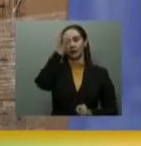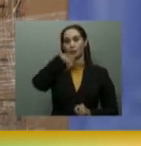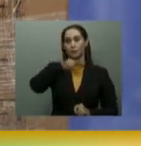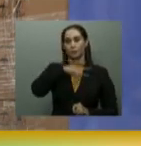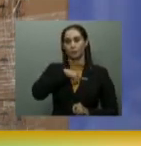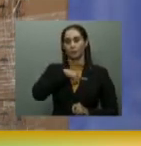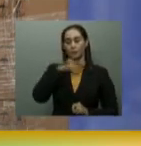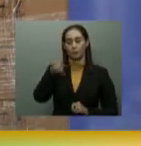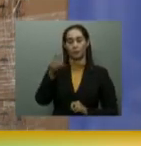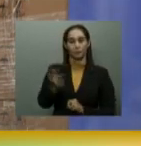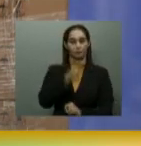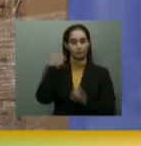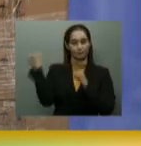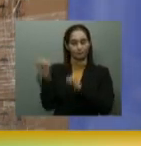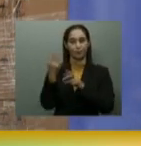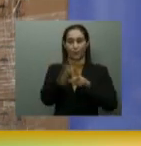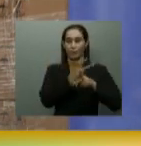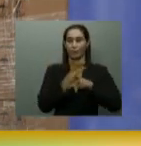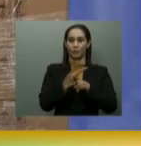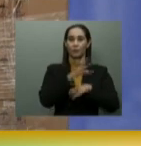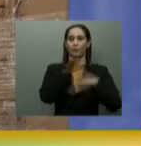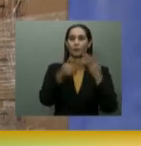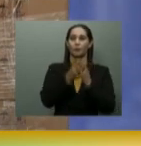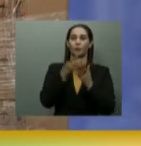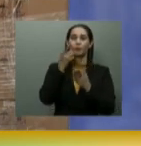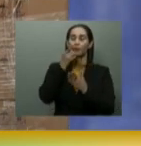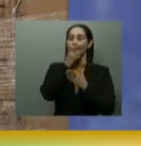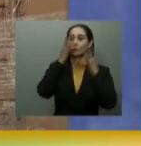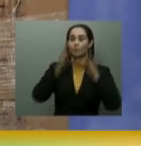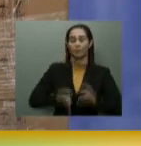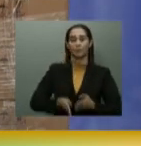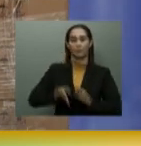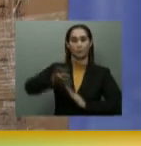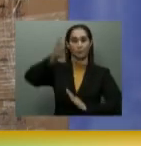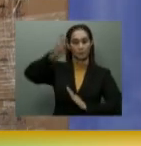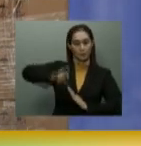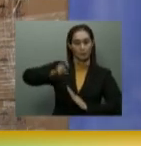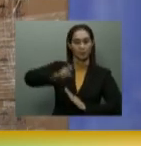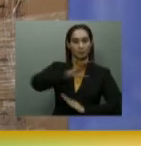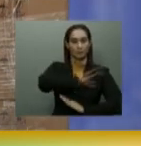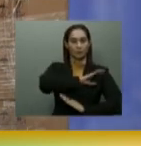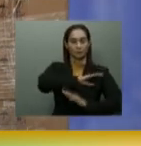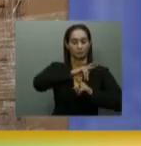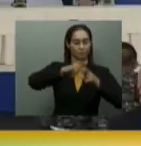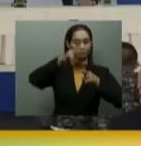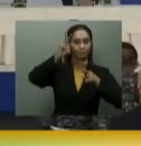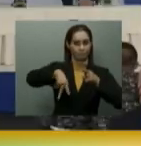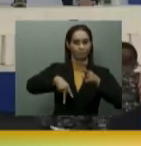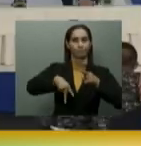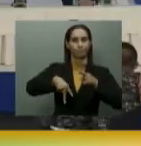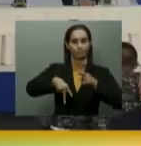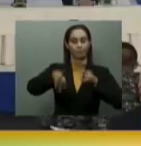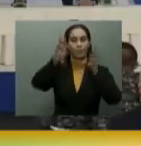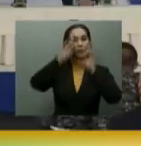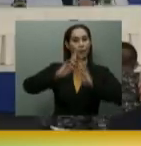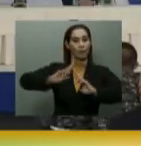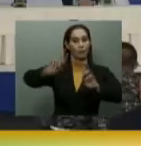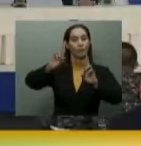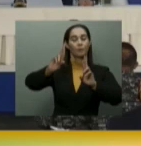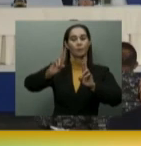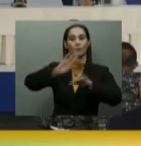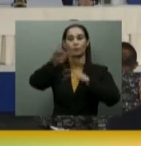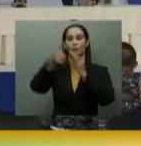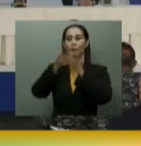diario se están presentando episodios lamentables pero sobre todo que que